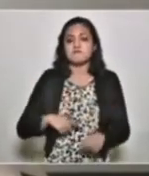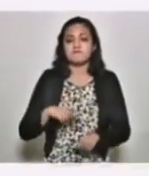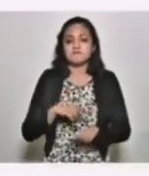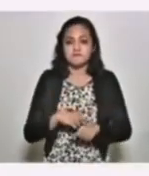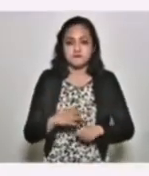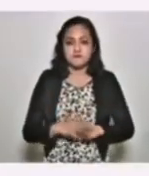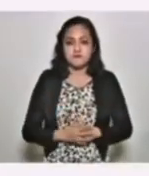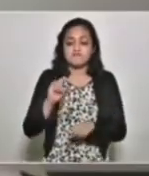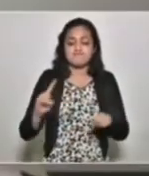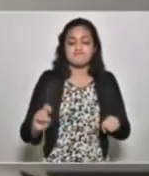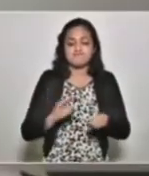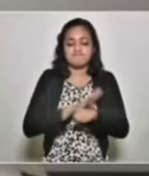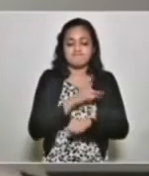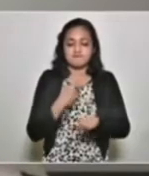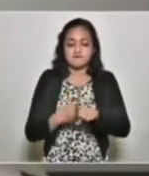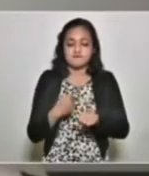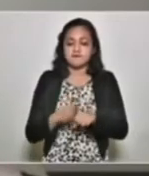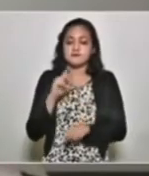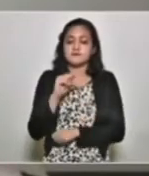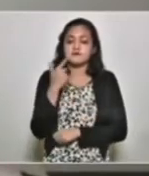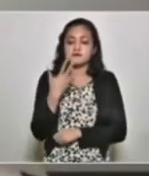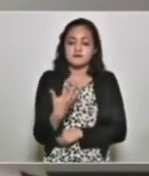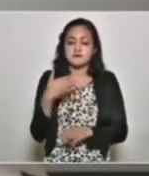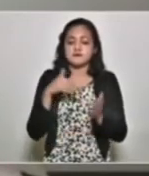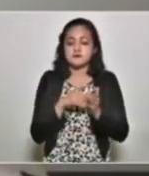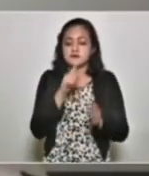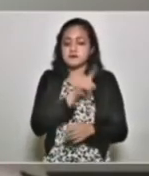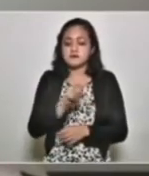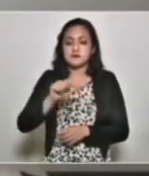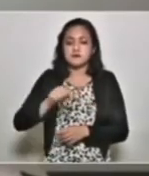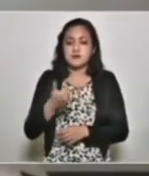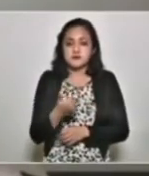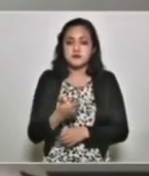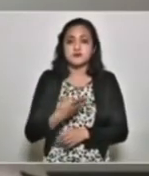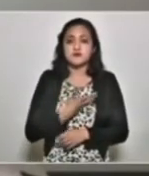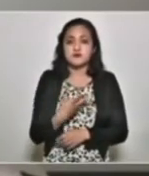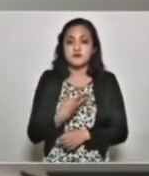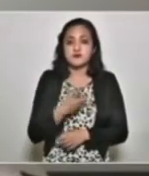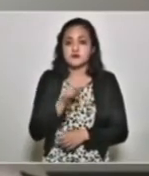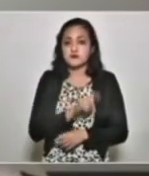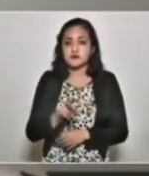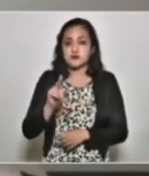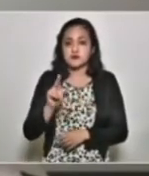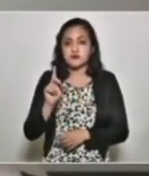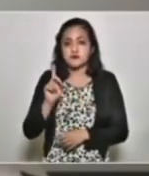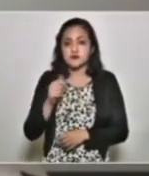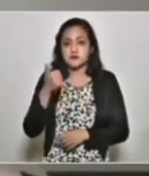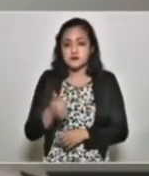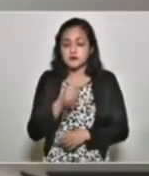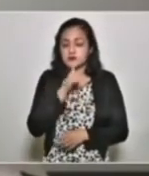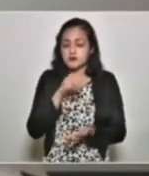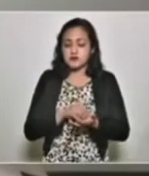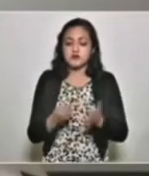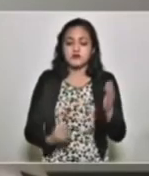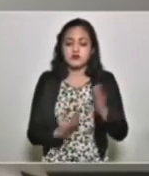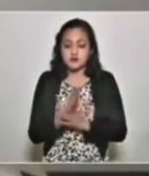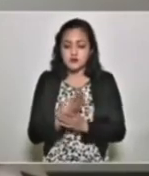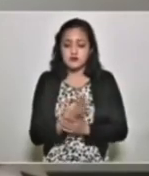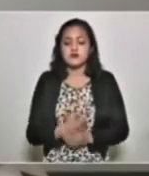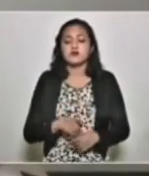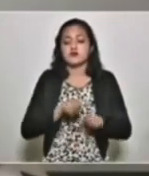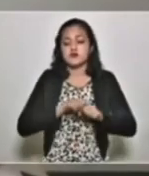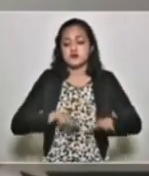gobernador? Positivos de 85.111, teniendo 136 activos nuevos.